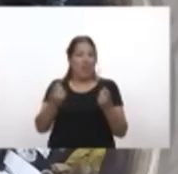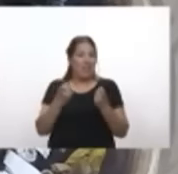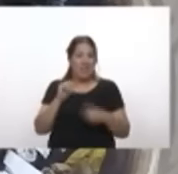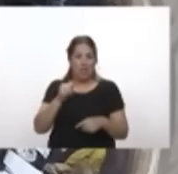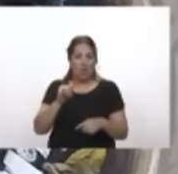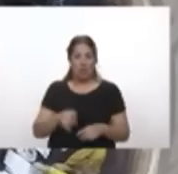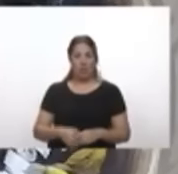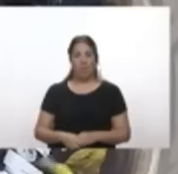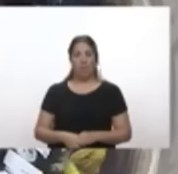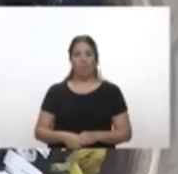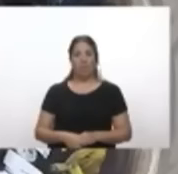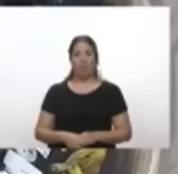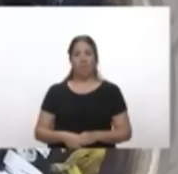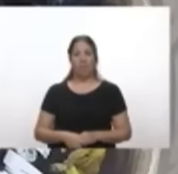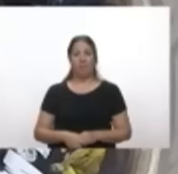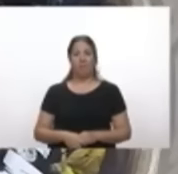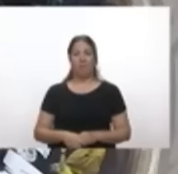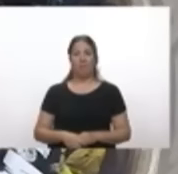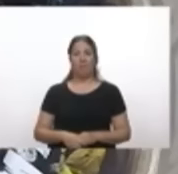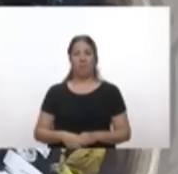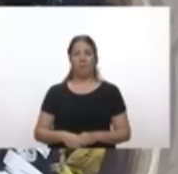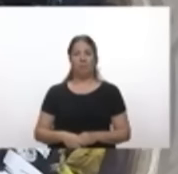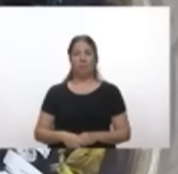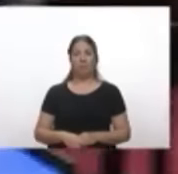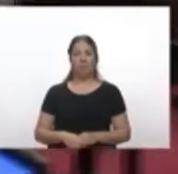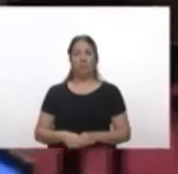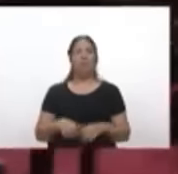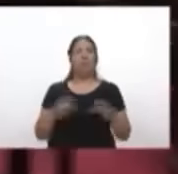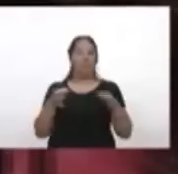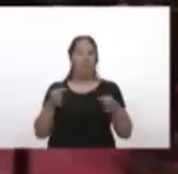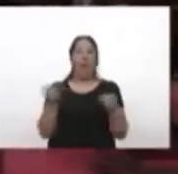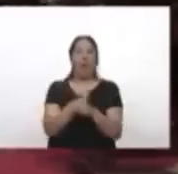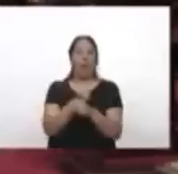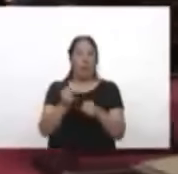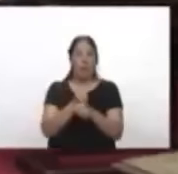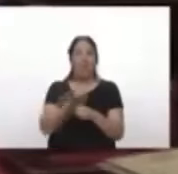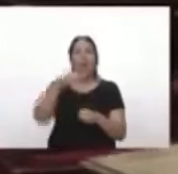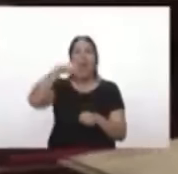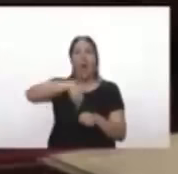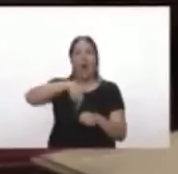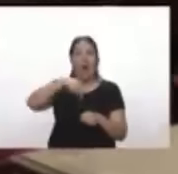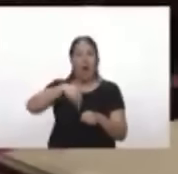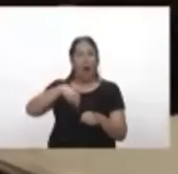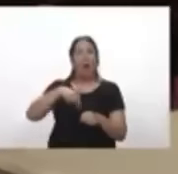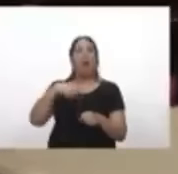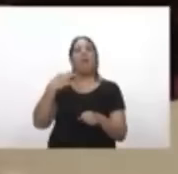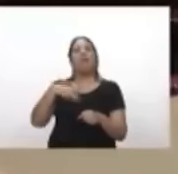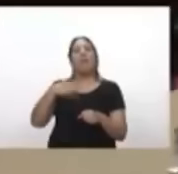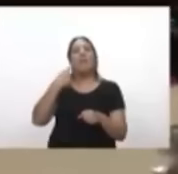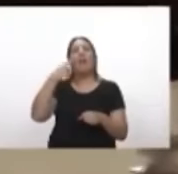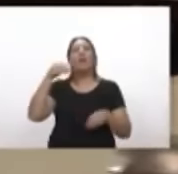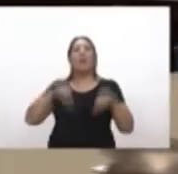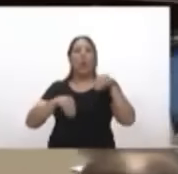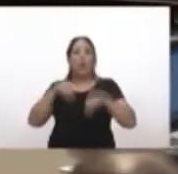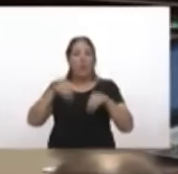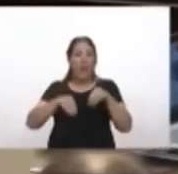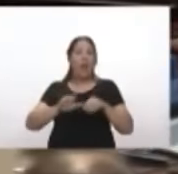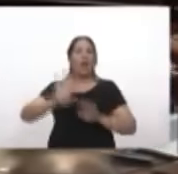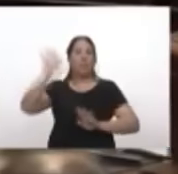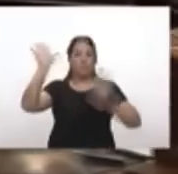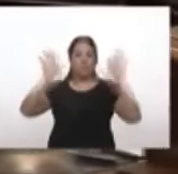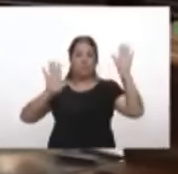ahí, quiero ser honesto en esto, consintió lo que pasó, pero salen a despegarse públicamente porque hoy no les conviene.